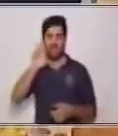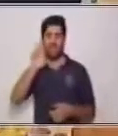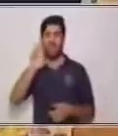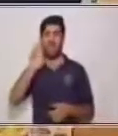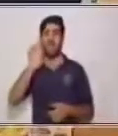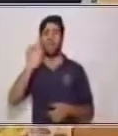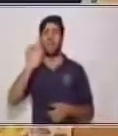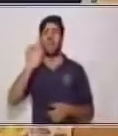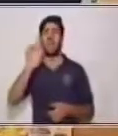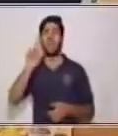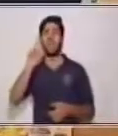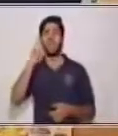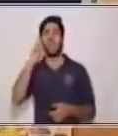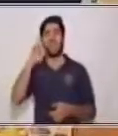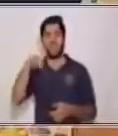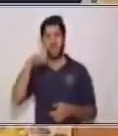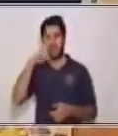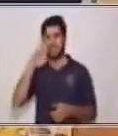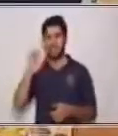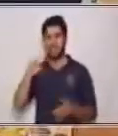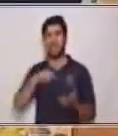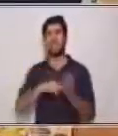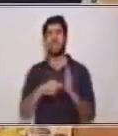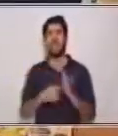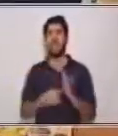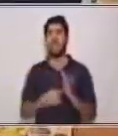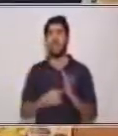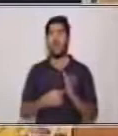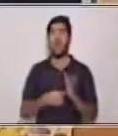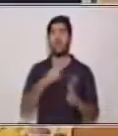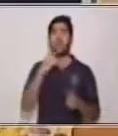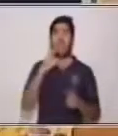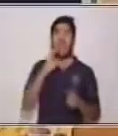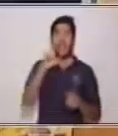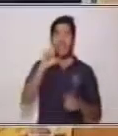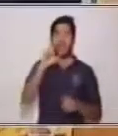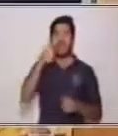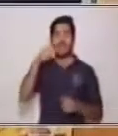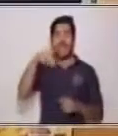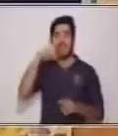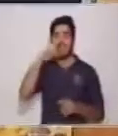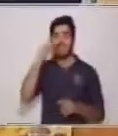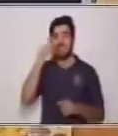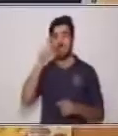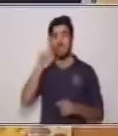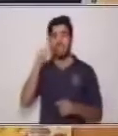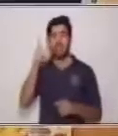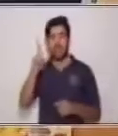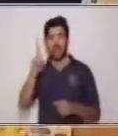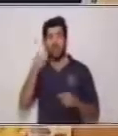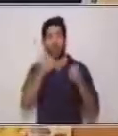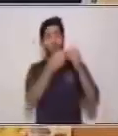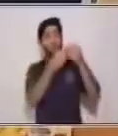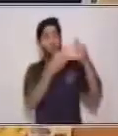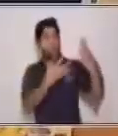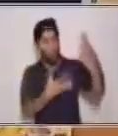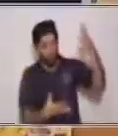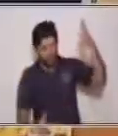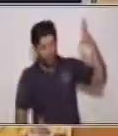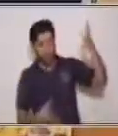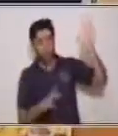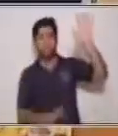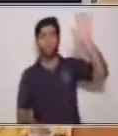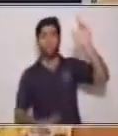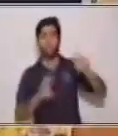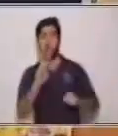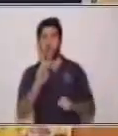voy a hacer una aclaración. No es cantidad de ingredientes, porque yo puedo contar aquí 12 ingredientes,